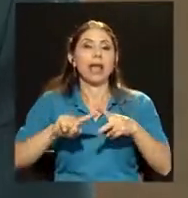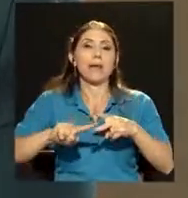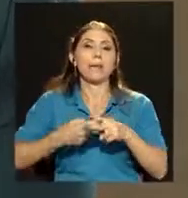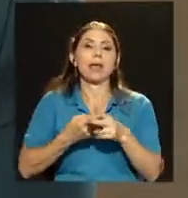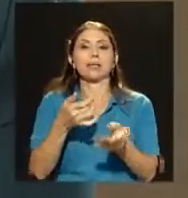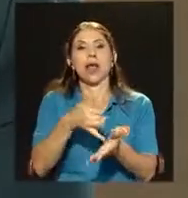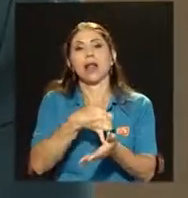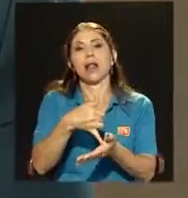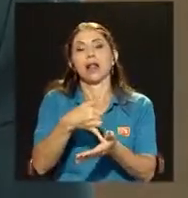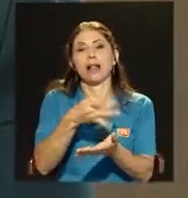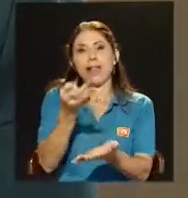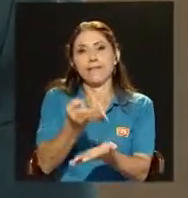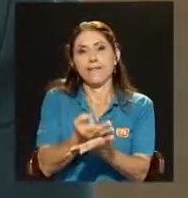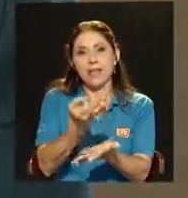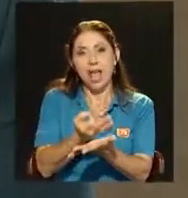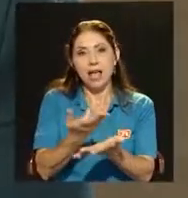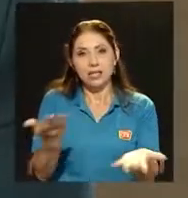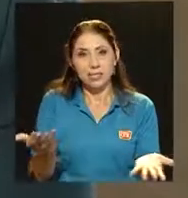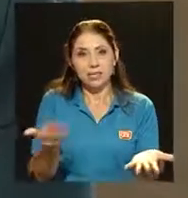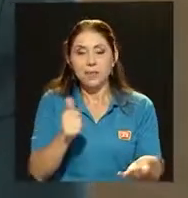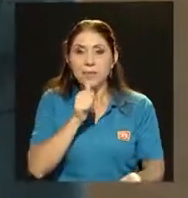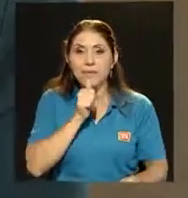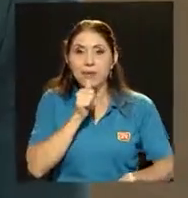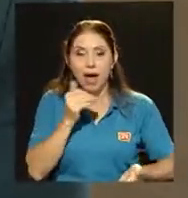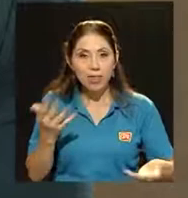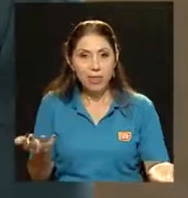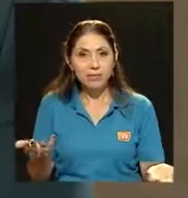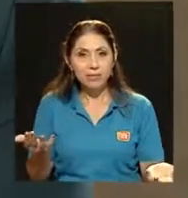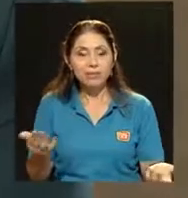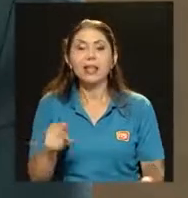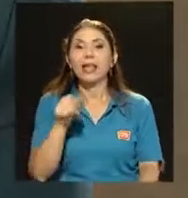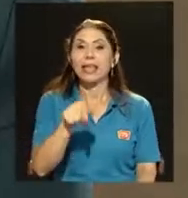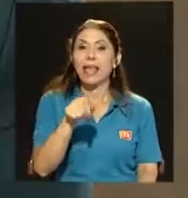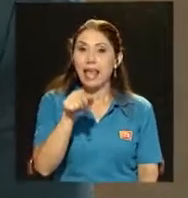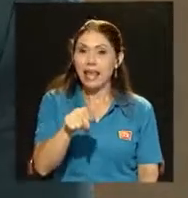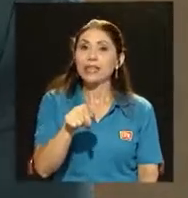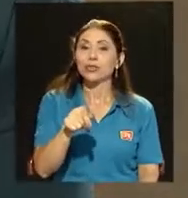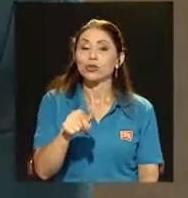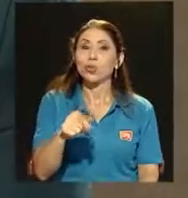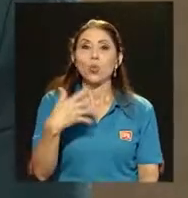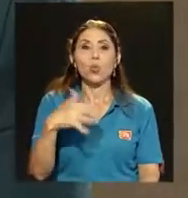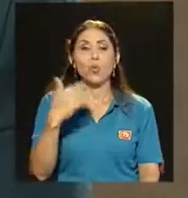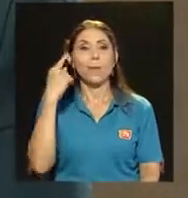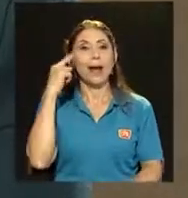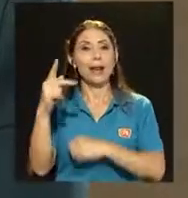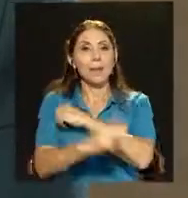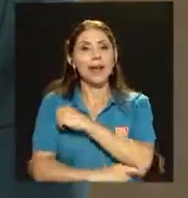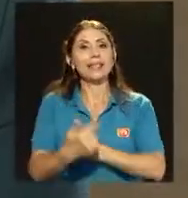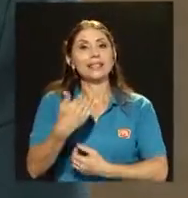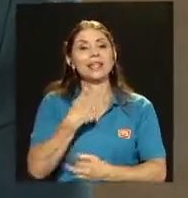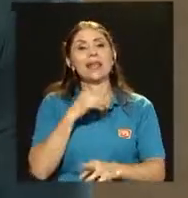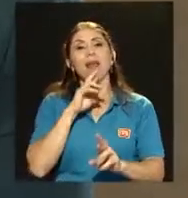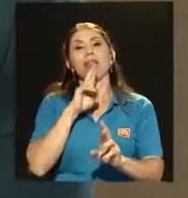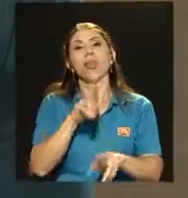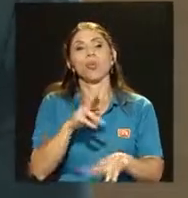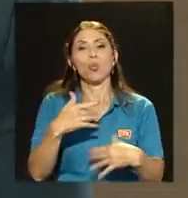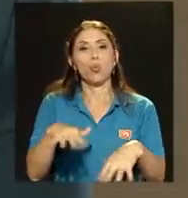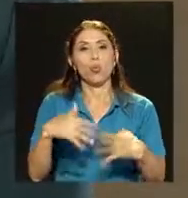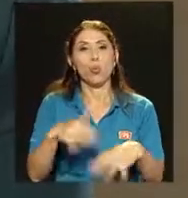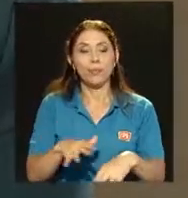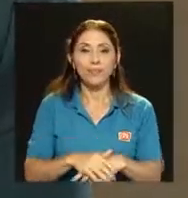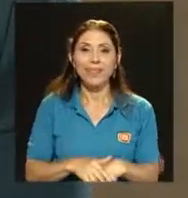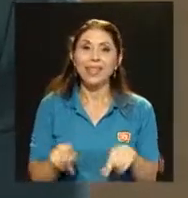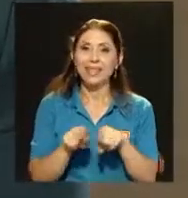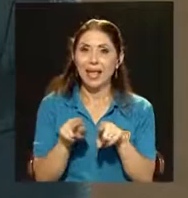las finanzas ya también privadas, que eso tiene para el país repercusiones enormes. Y lo otro